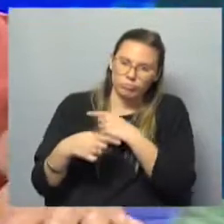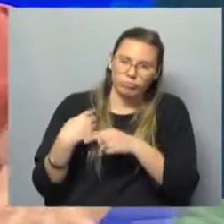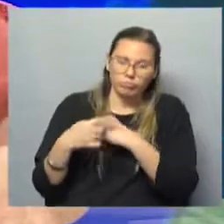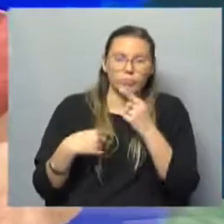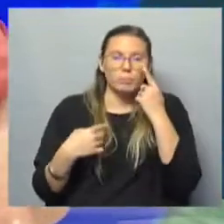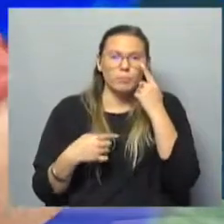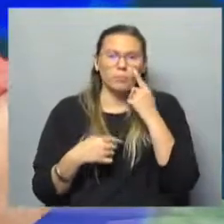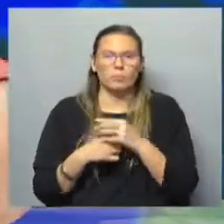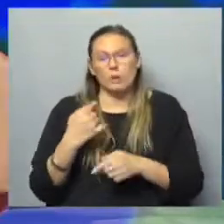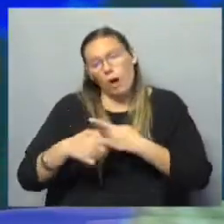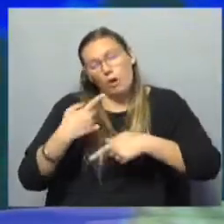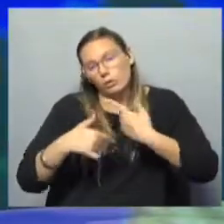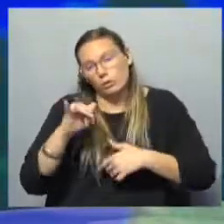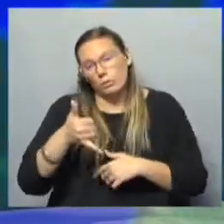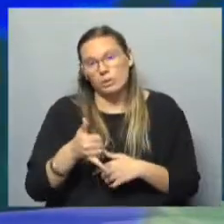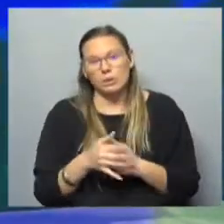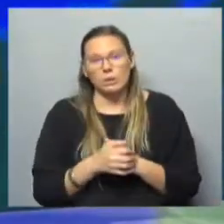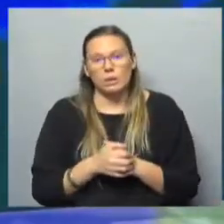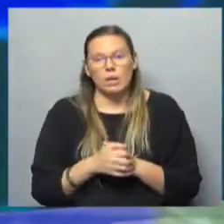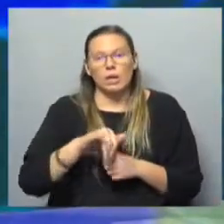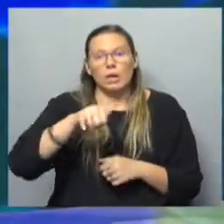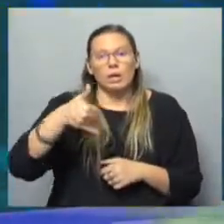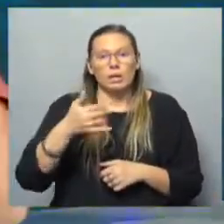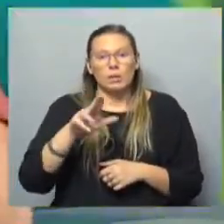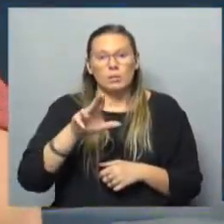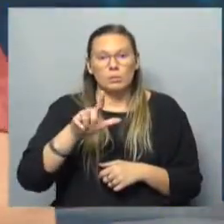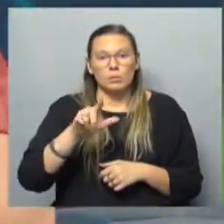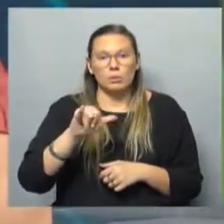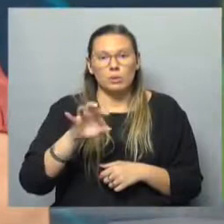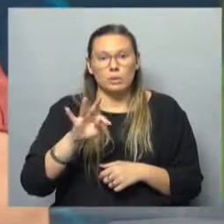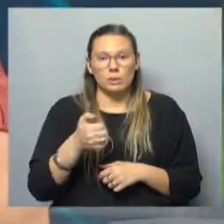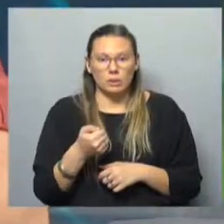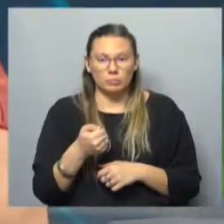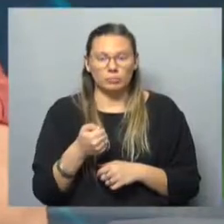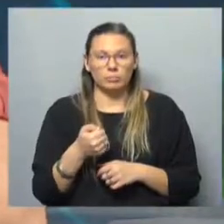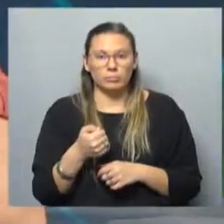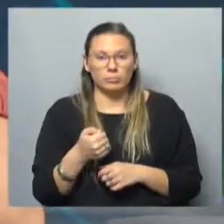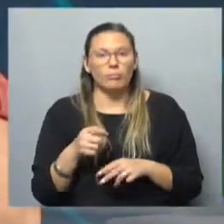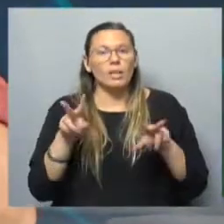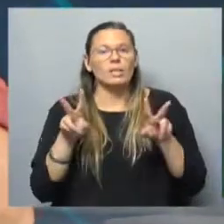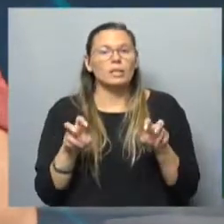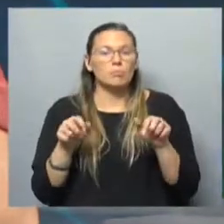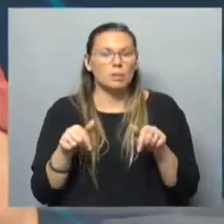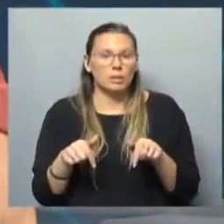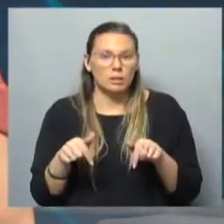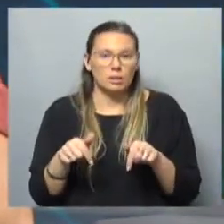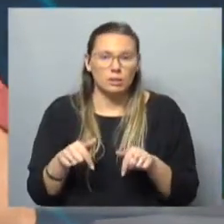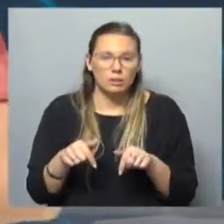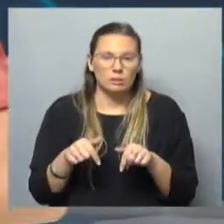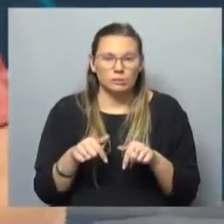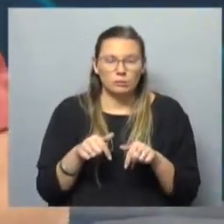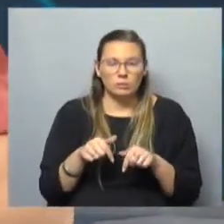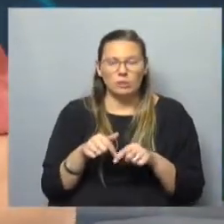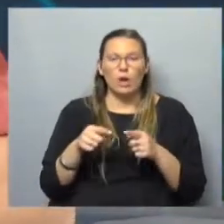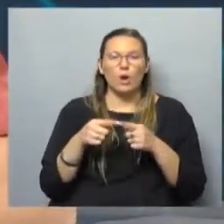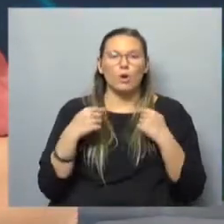evidentemente, por un buen tiempo. Y Julieta Núñez Tomás nos trae como tema los